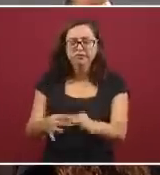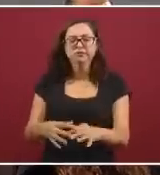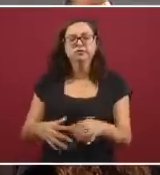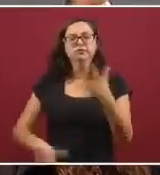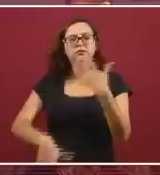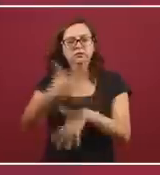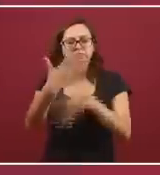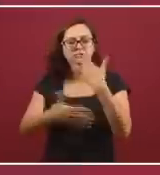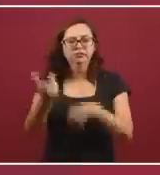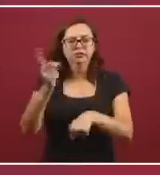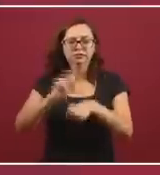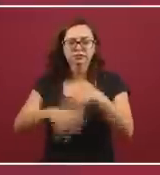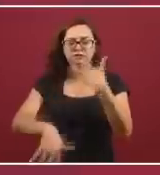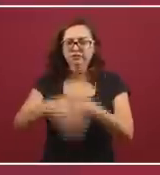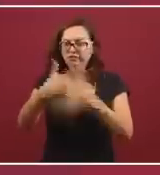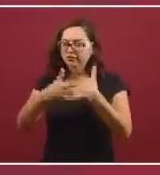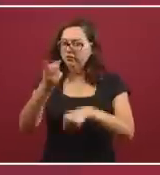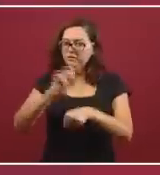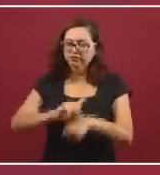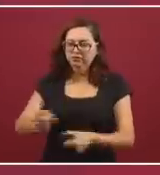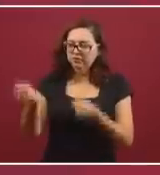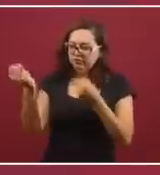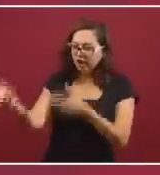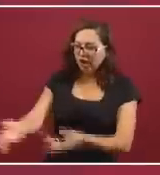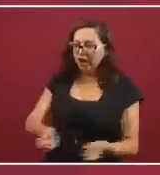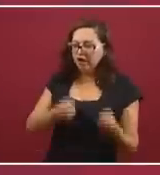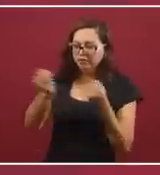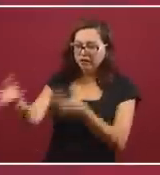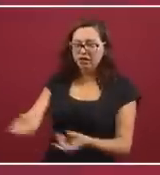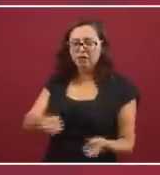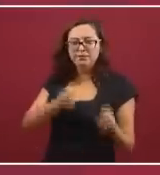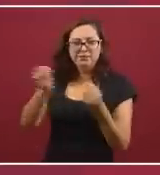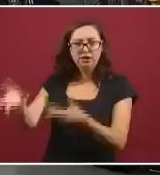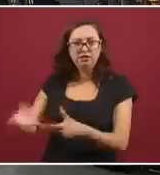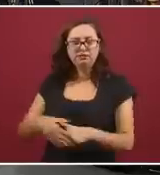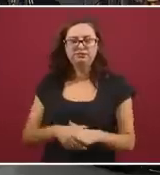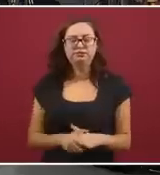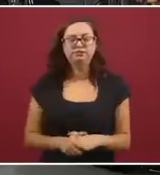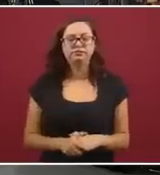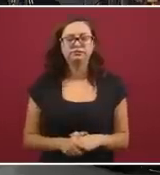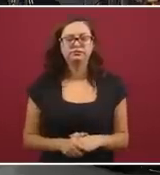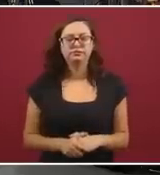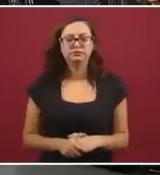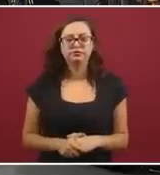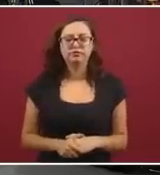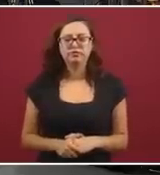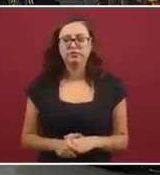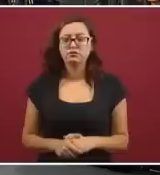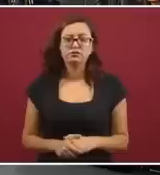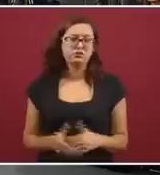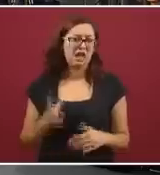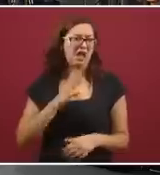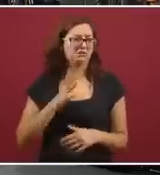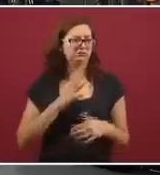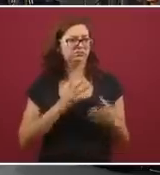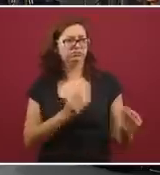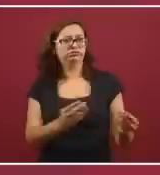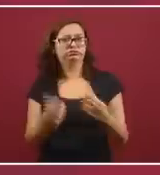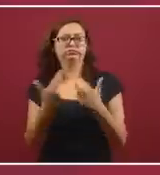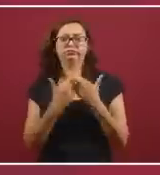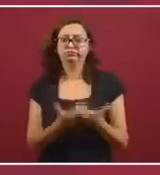estemos entregando este vienes siempre va a haber